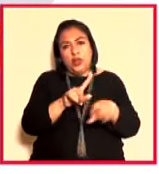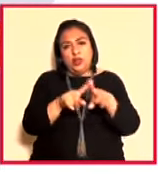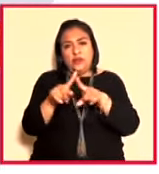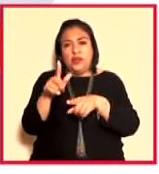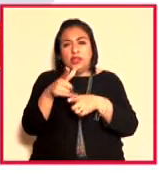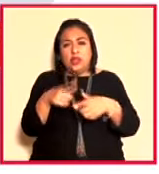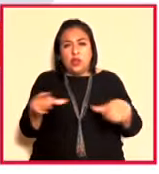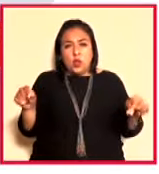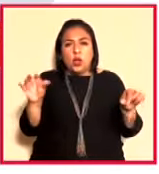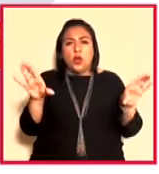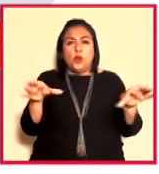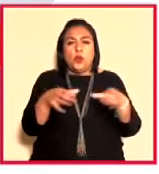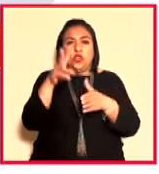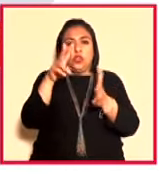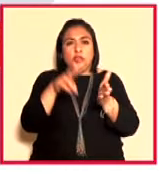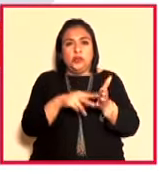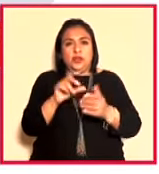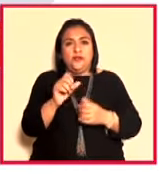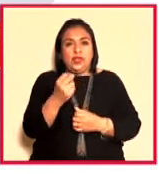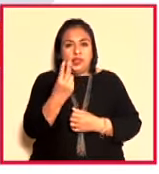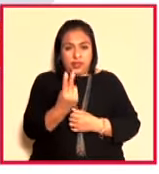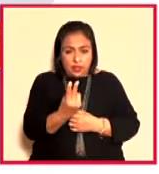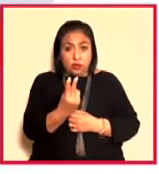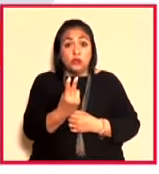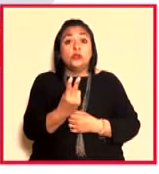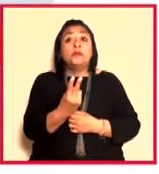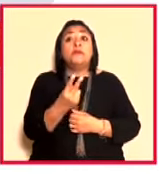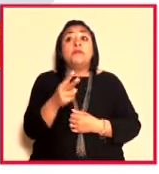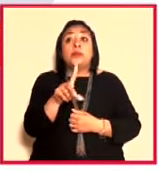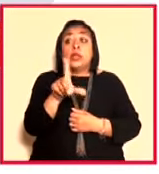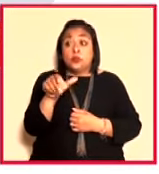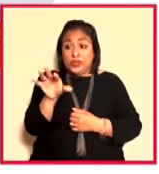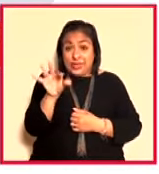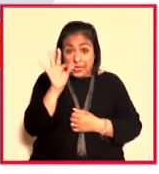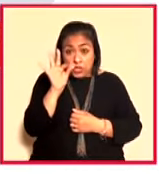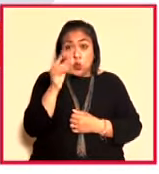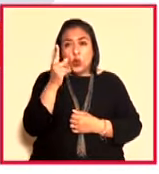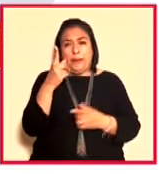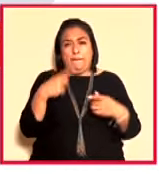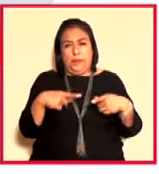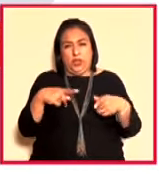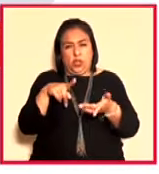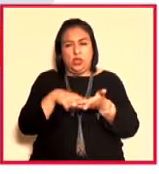Comunitarias 2022. Después de ser elegidos, uno de sus integrantes nos